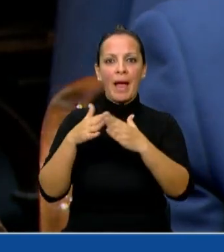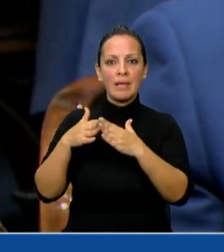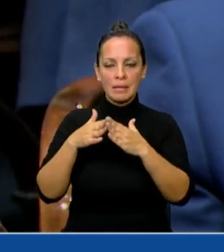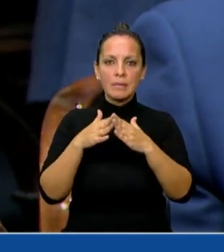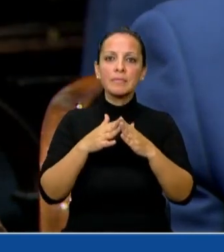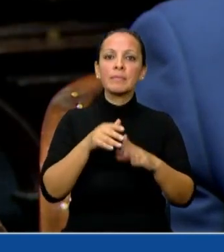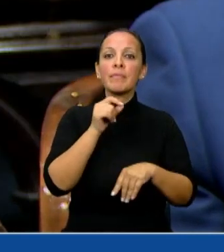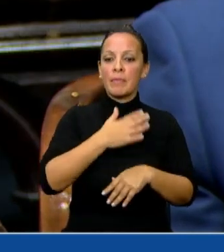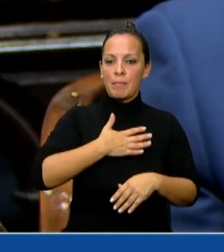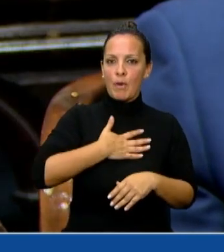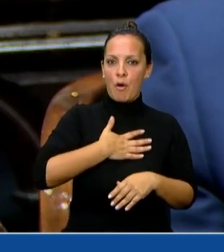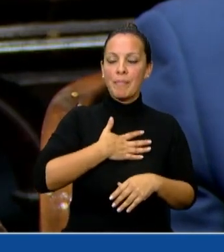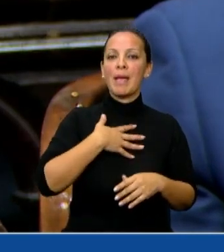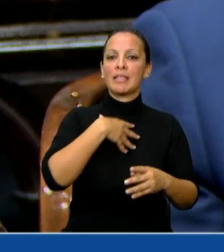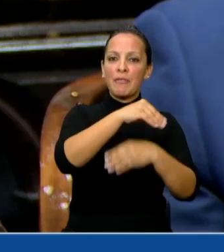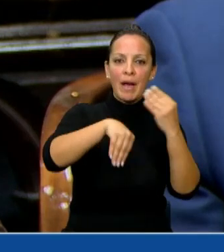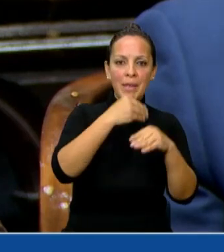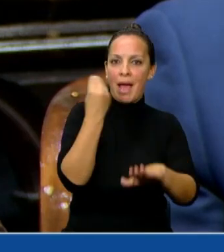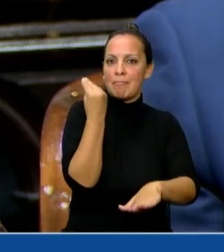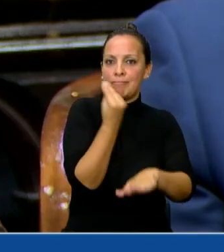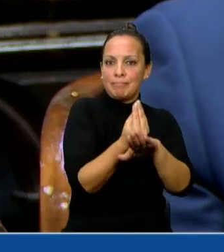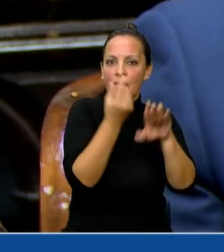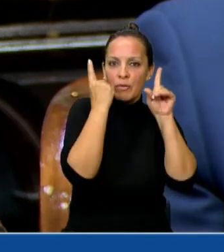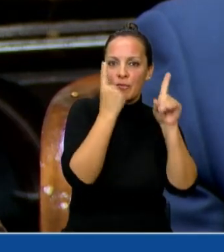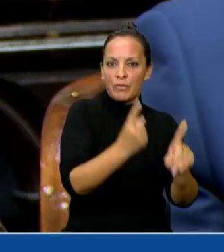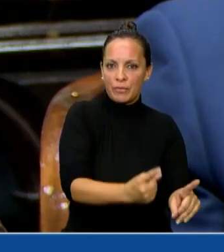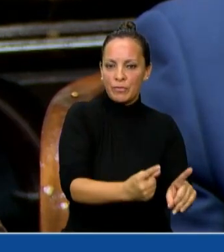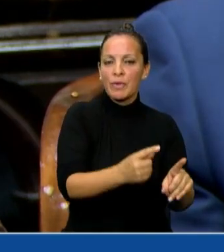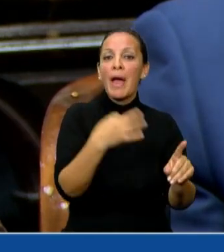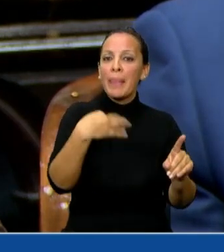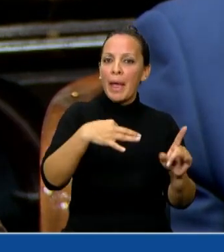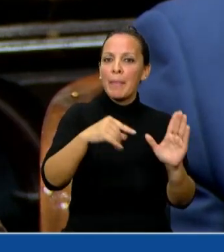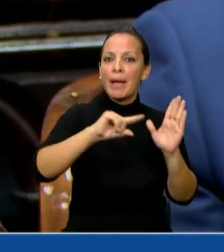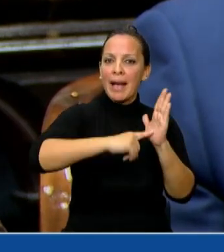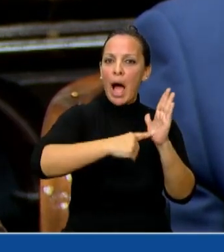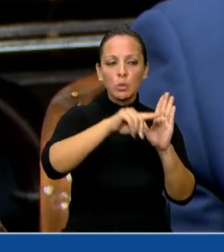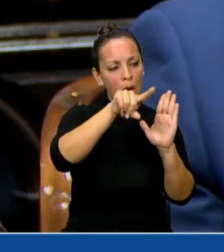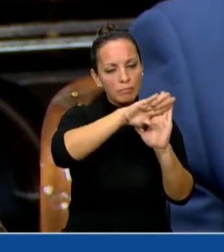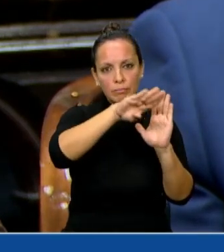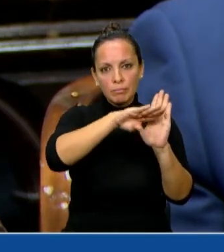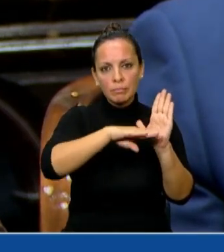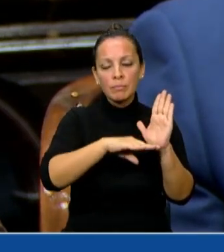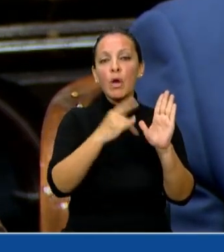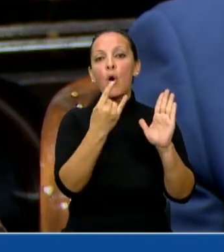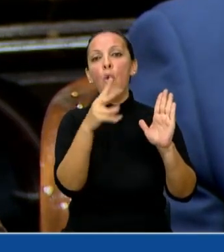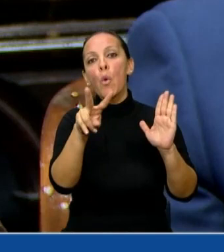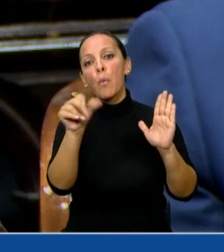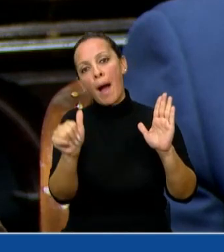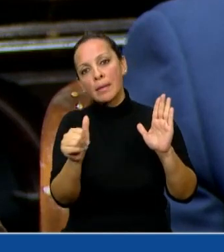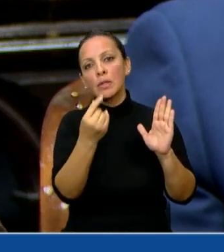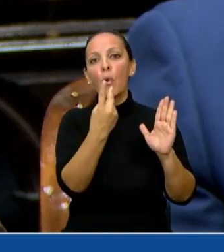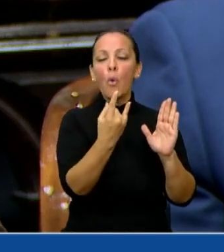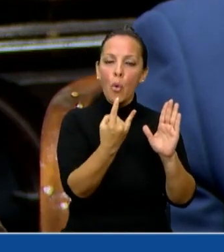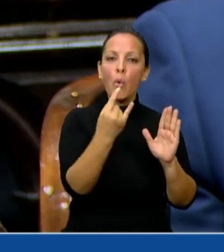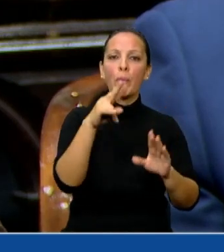única, familiar, de ocupación permanente, que contengan cláusulas de ajuste UVA y UBIs.